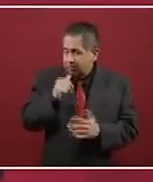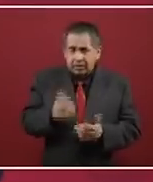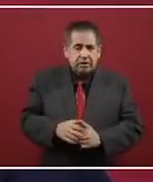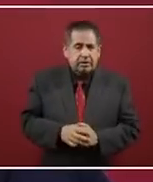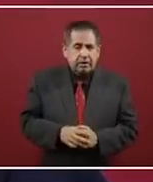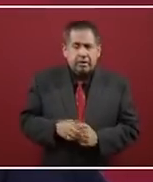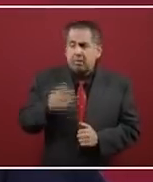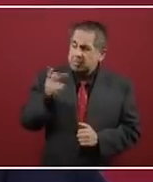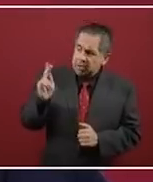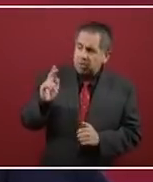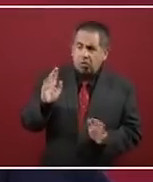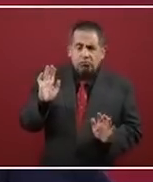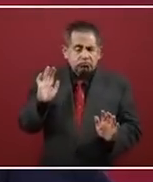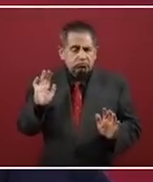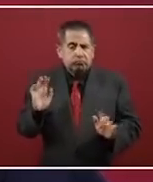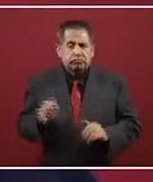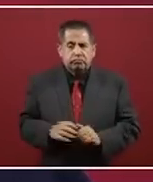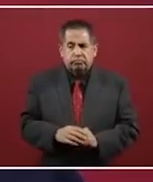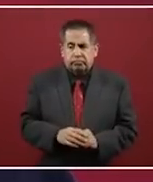pero qué